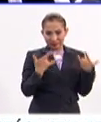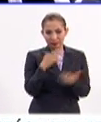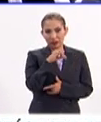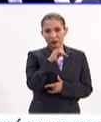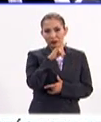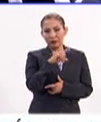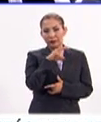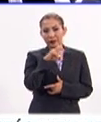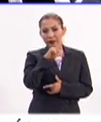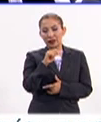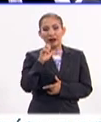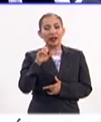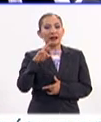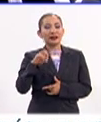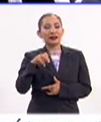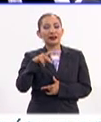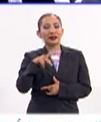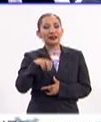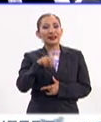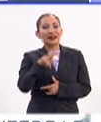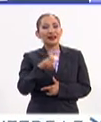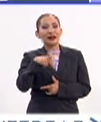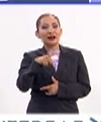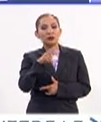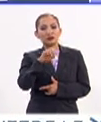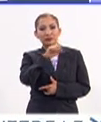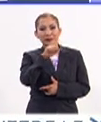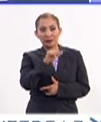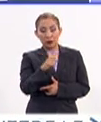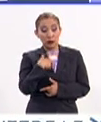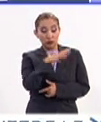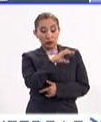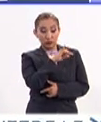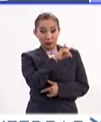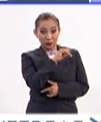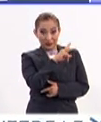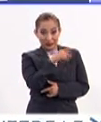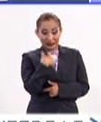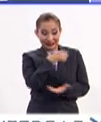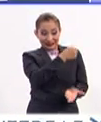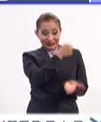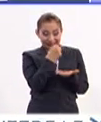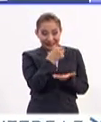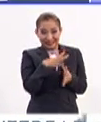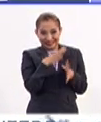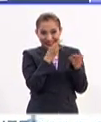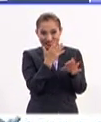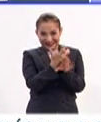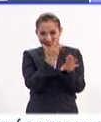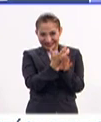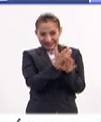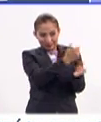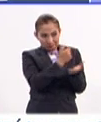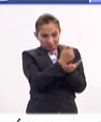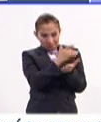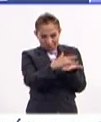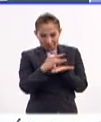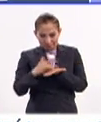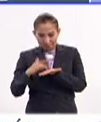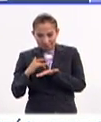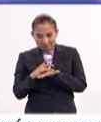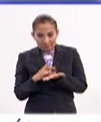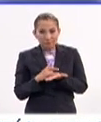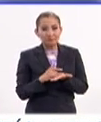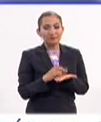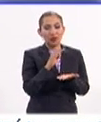Cosío Villegas, Enrique Krause, que cuando ya consiguió Cosío Villegas dinero de fundaciones de Estados Unidos, de la Rockefeller